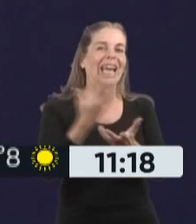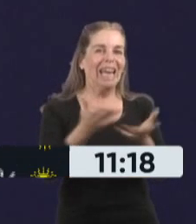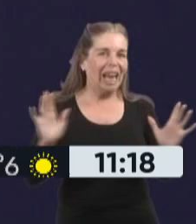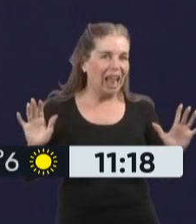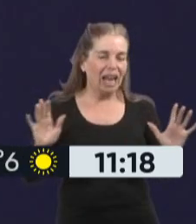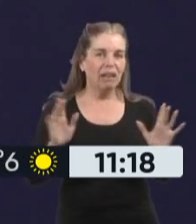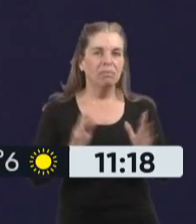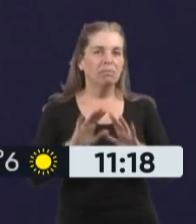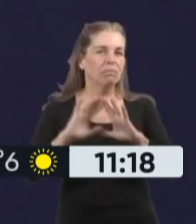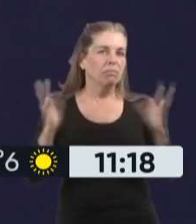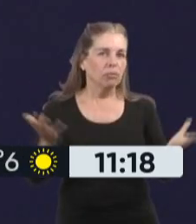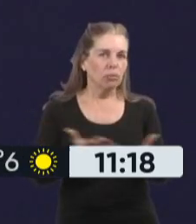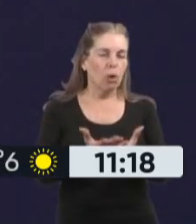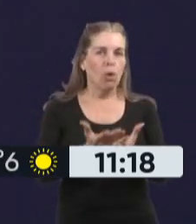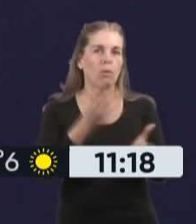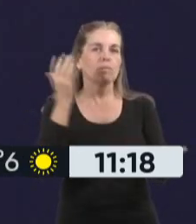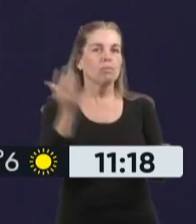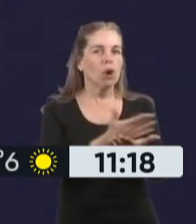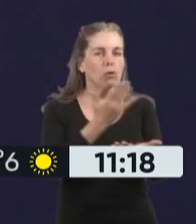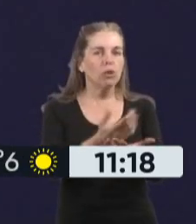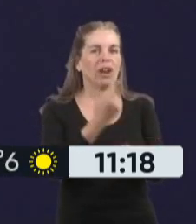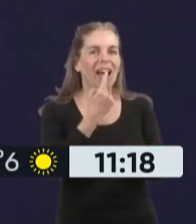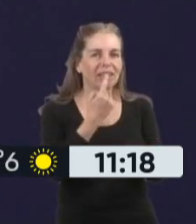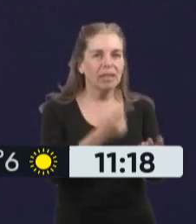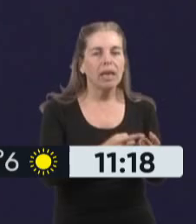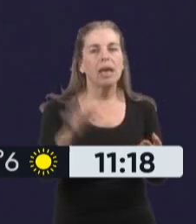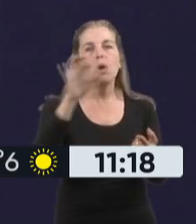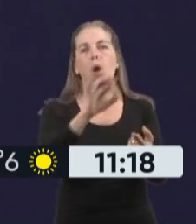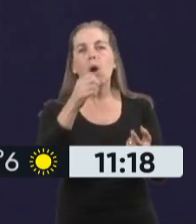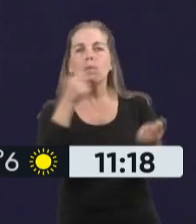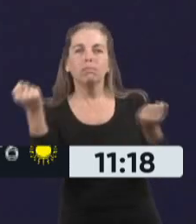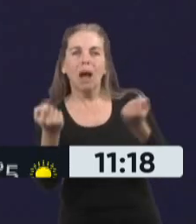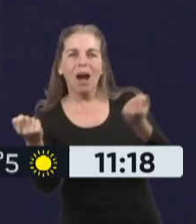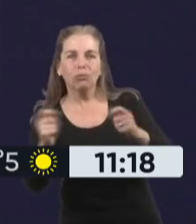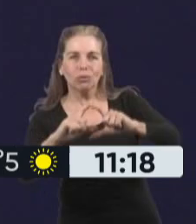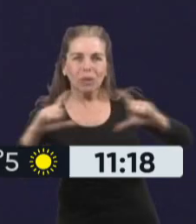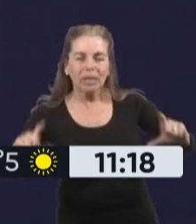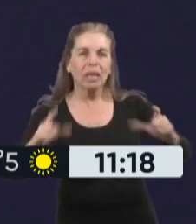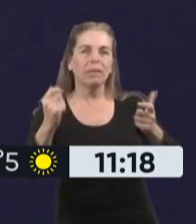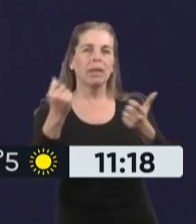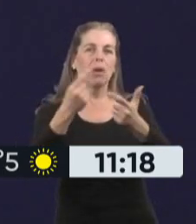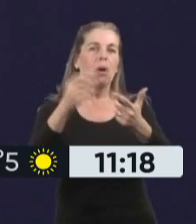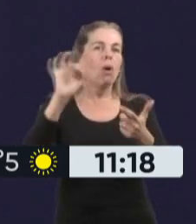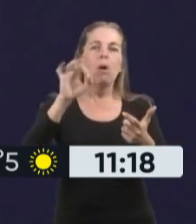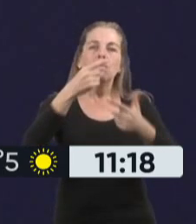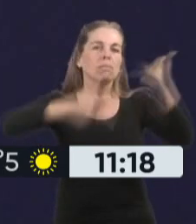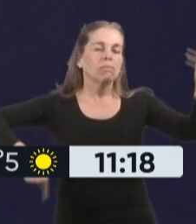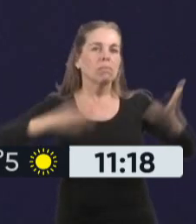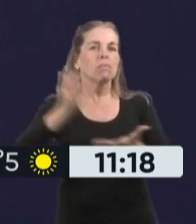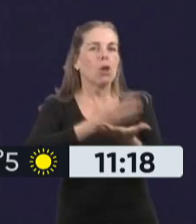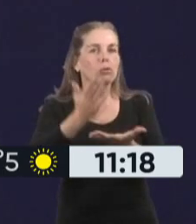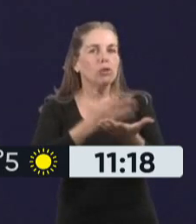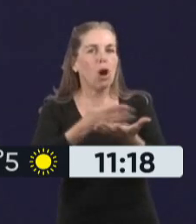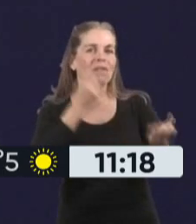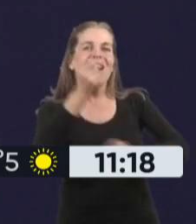desde, producción de acero o patentamiento de autos o, producción de